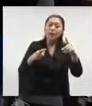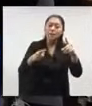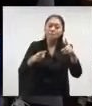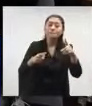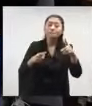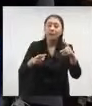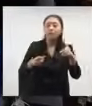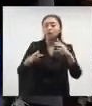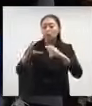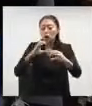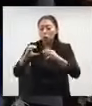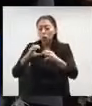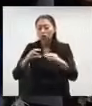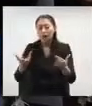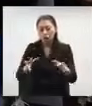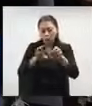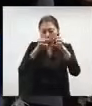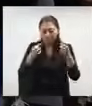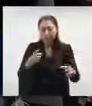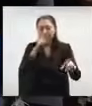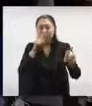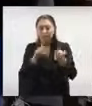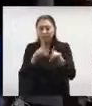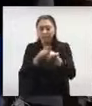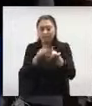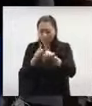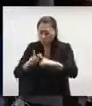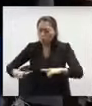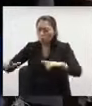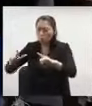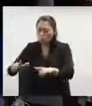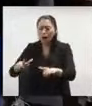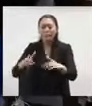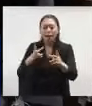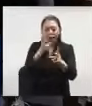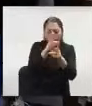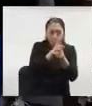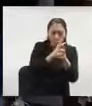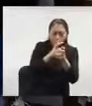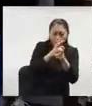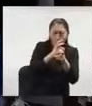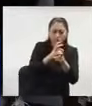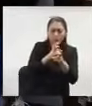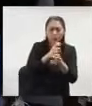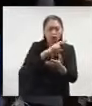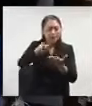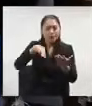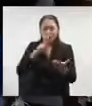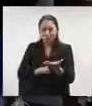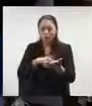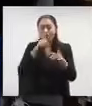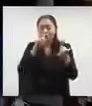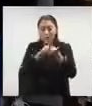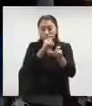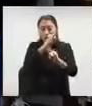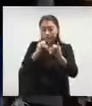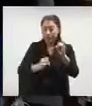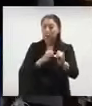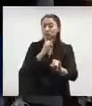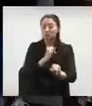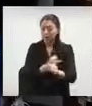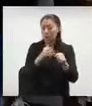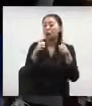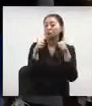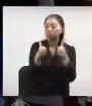suficientes, espacios para los observadores nacionales e internacionales, todas las facilidades del caso y nos han